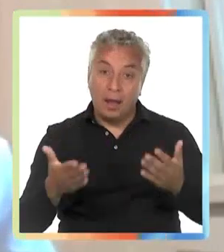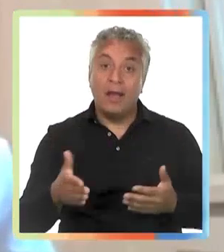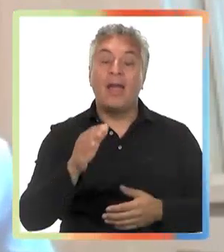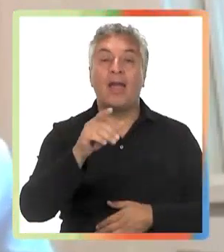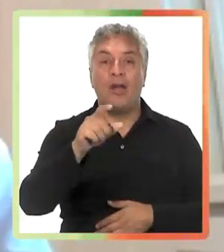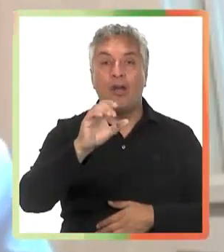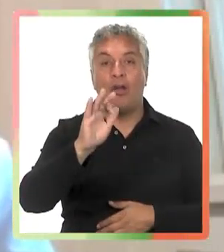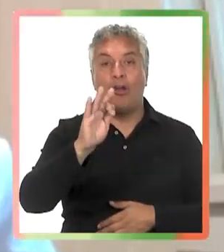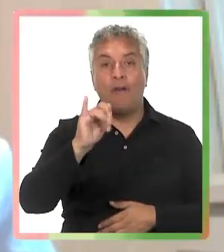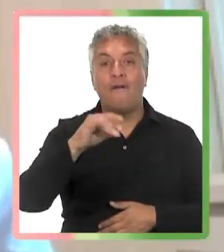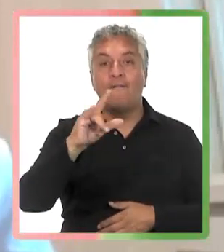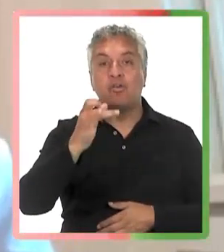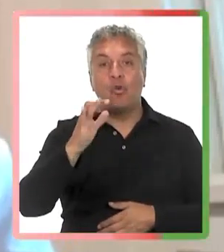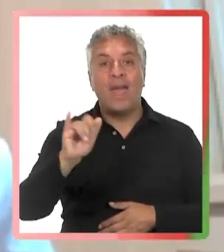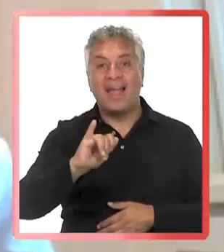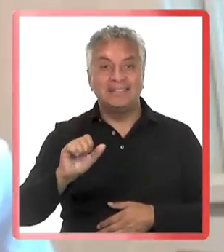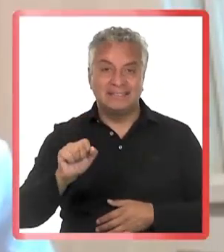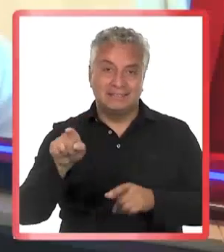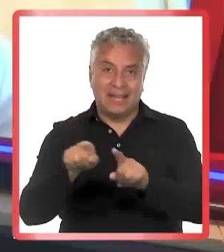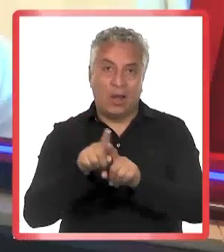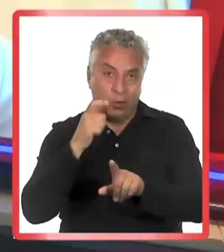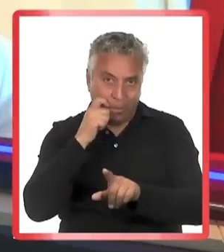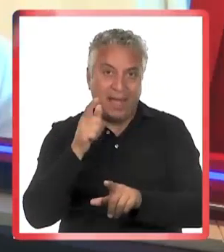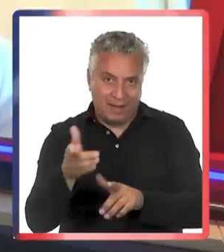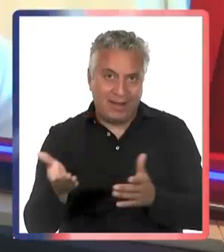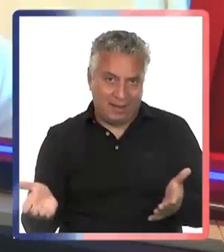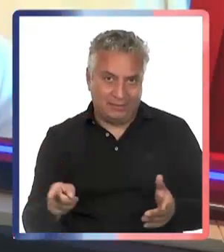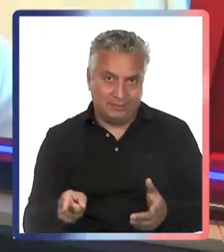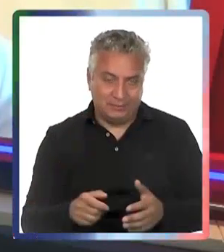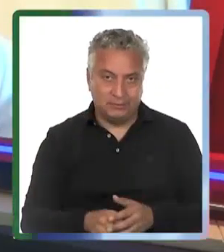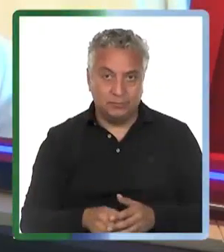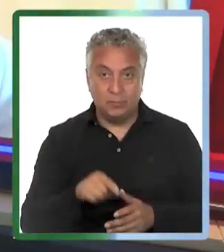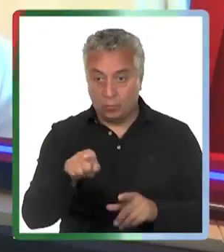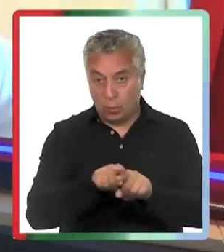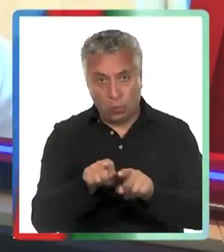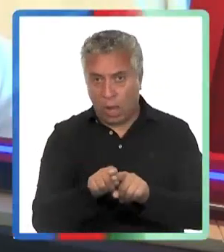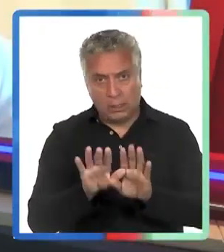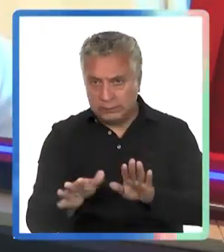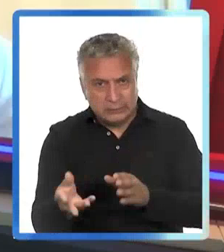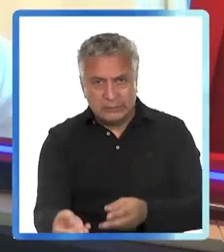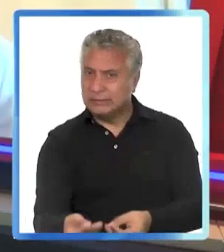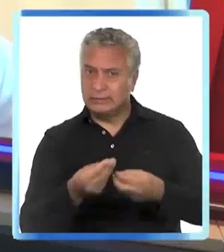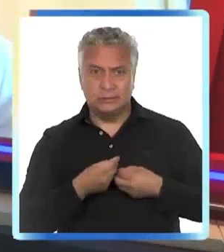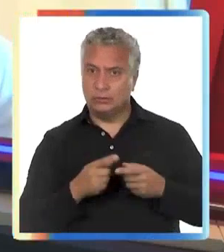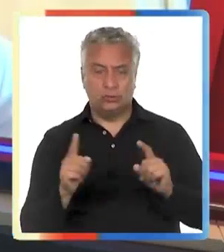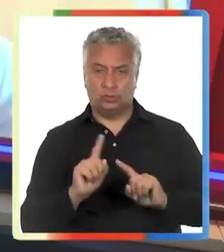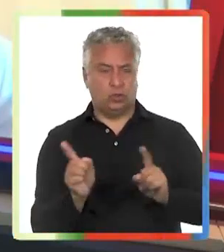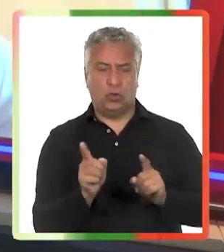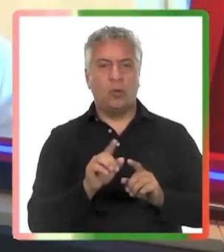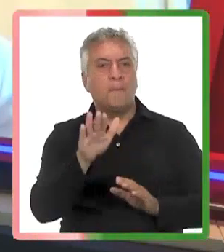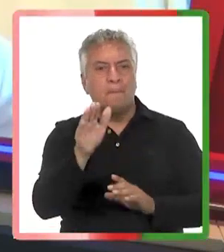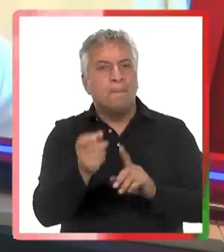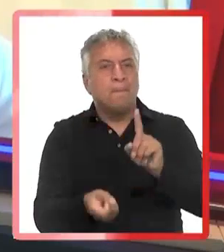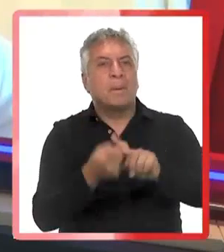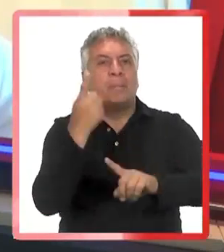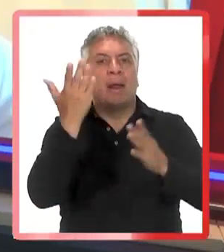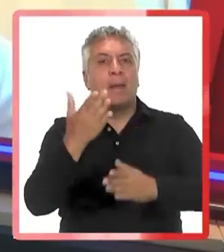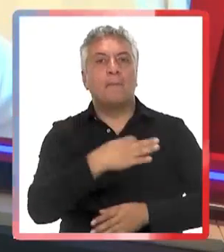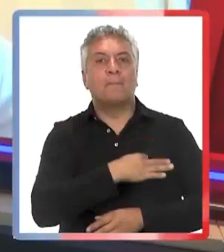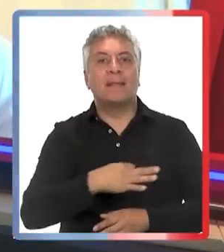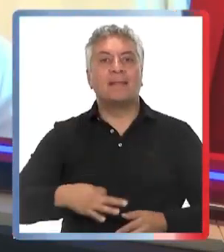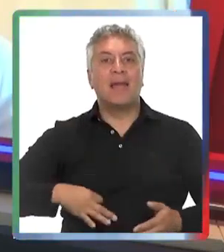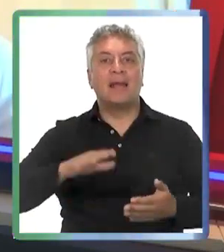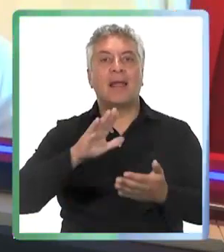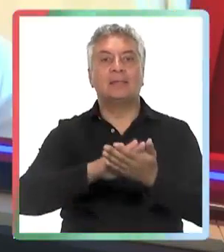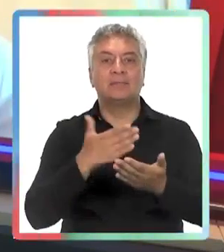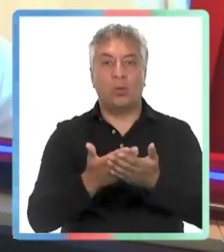más grave que la influenza humana tradicional. Antes de llegar a esa situación, lo ideal es no contagiarse, ¿verdad? No infectarse. Y por lo tanto, la primera